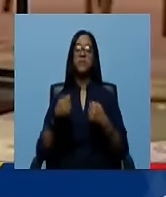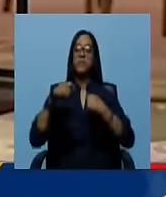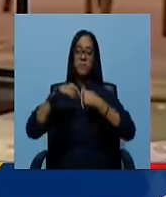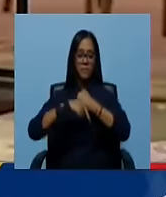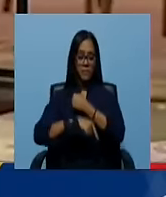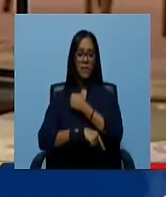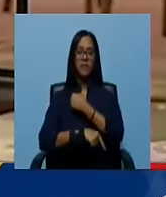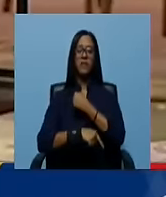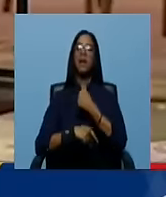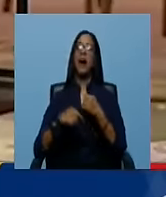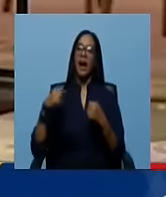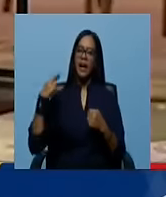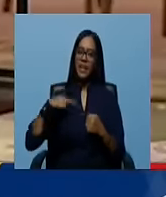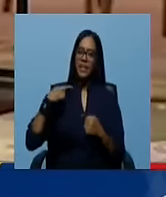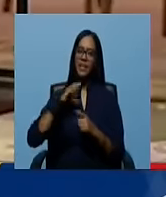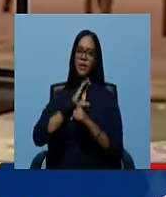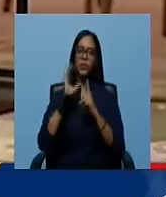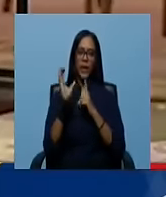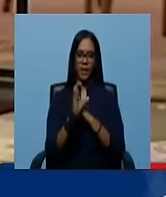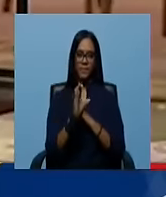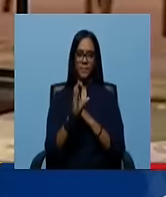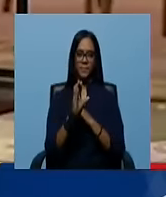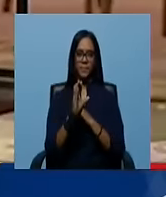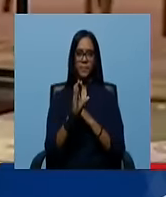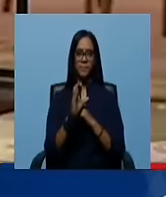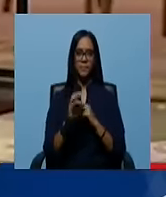profundamente regionalista y cultural,